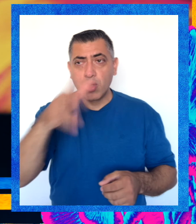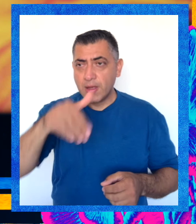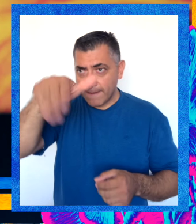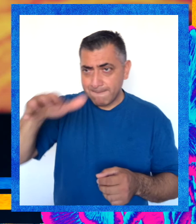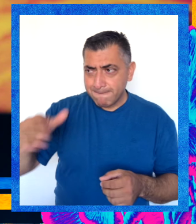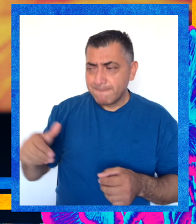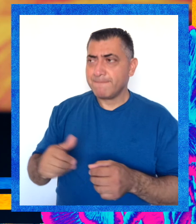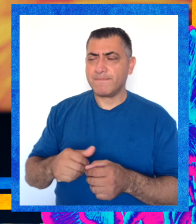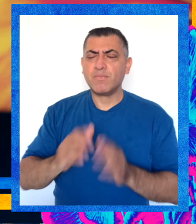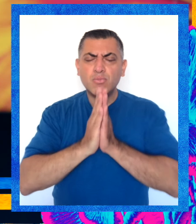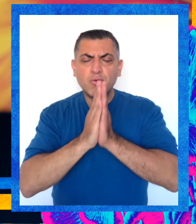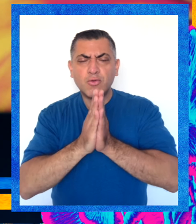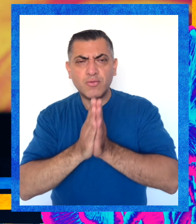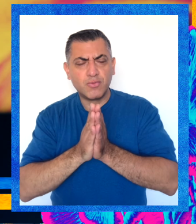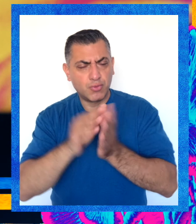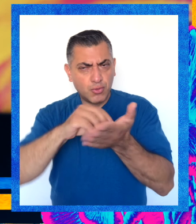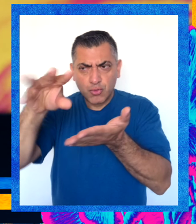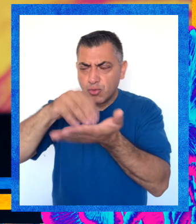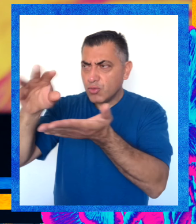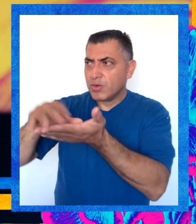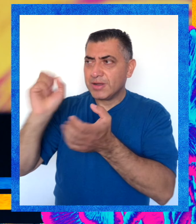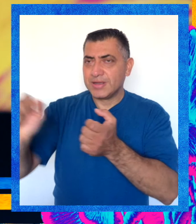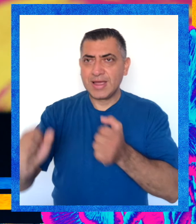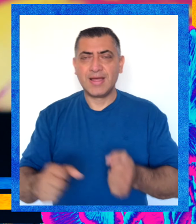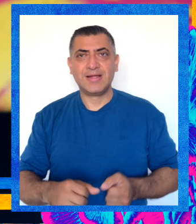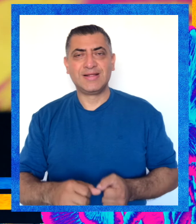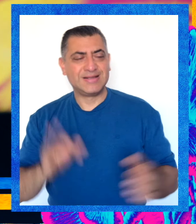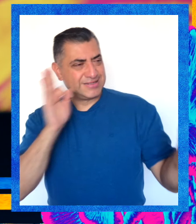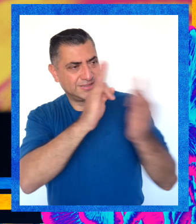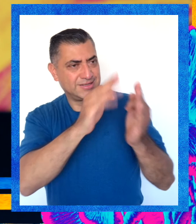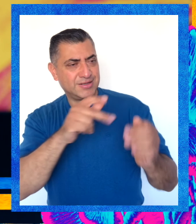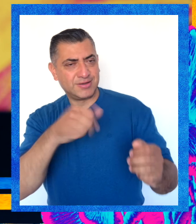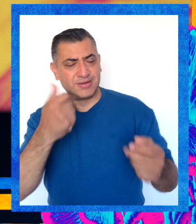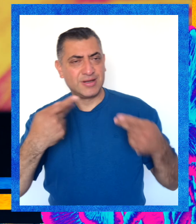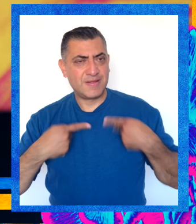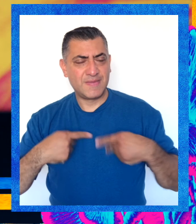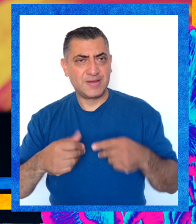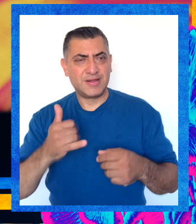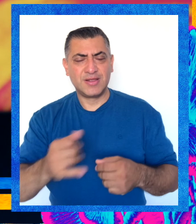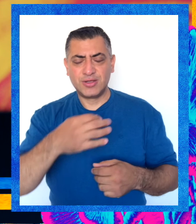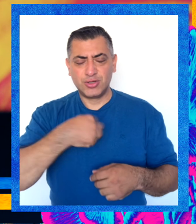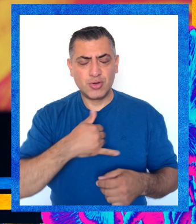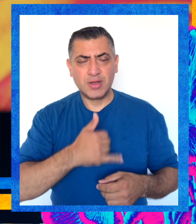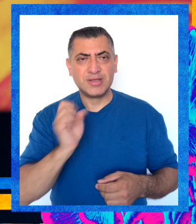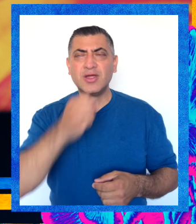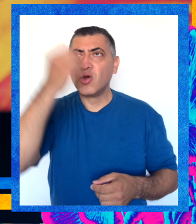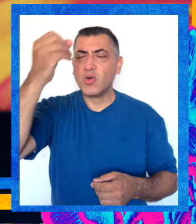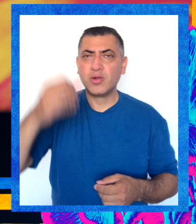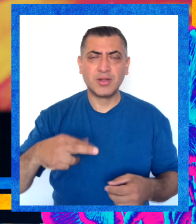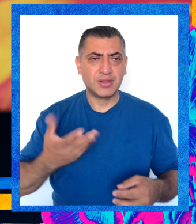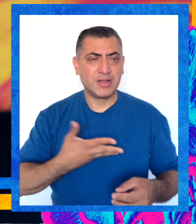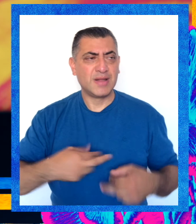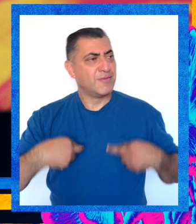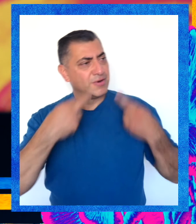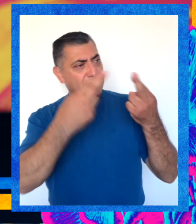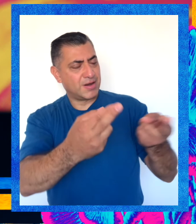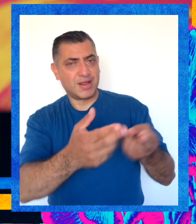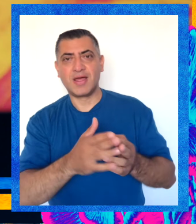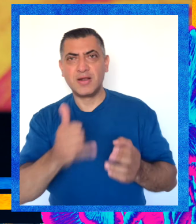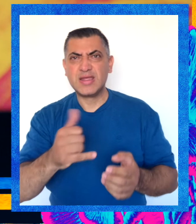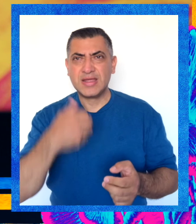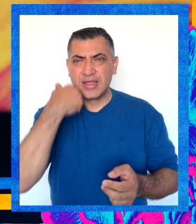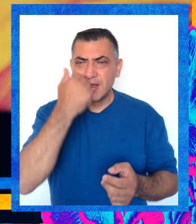esta oración por favor vayan y acabando la reunión acercarse con alguno de nuestros consejeros yo hice esta oración tenemos un regalo para ustedes